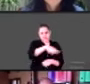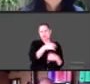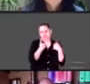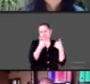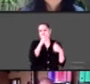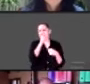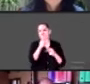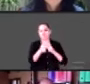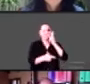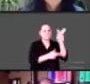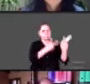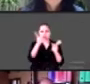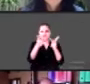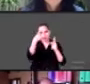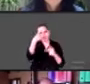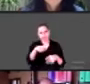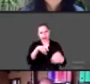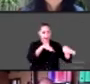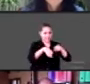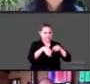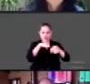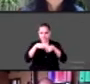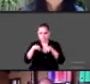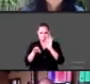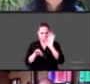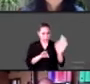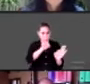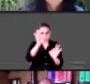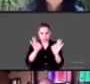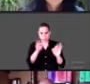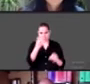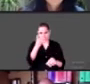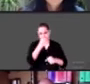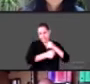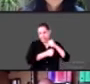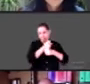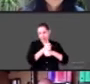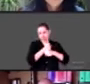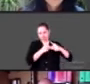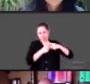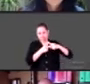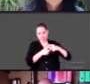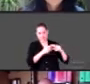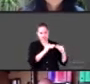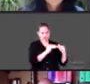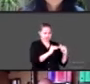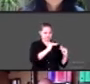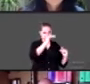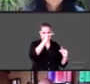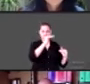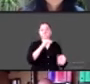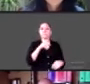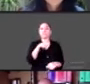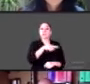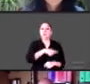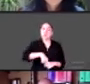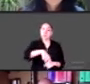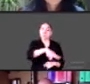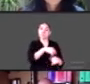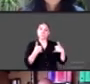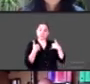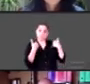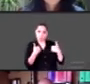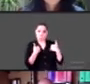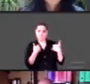de Ocupación y Empleo, podemos tomar ahí este rango de edad para ver los jóvenes, los adolescentes que están trabajando,